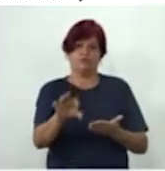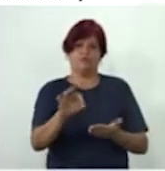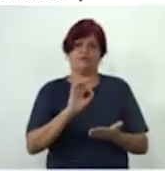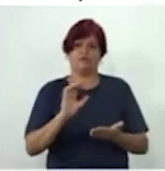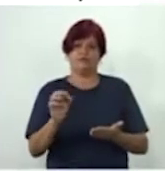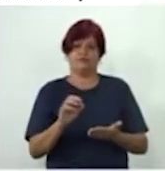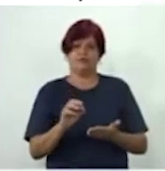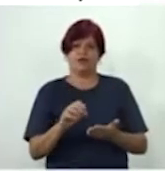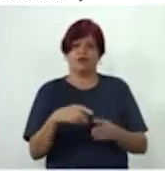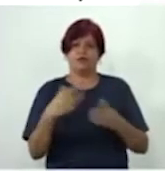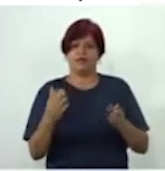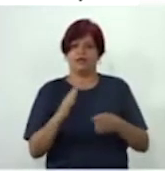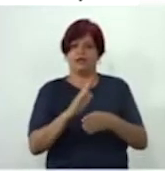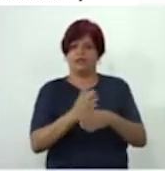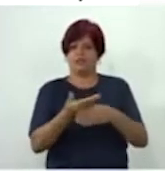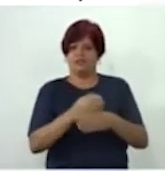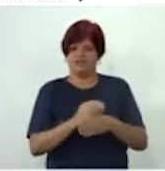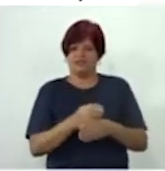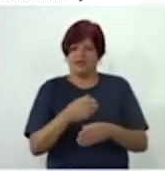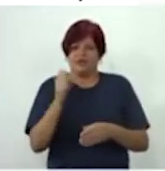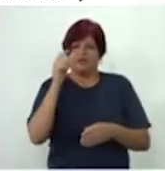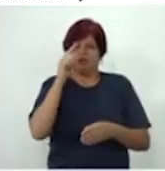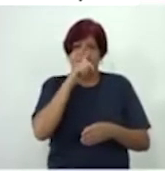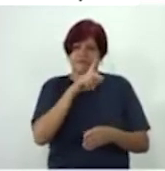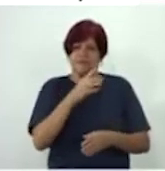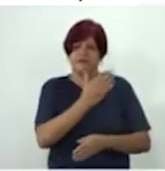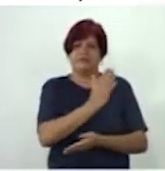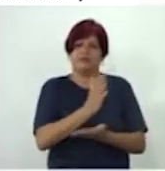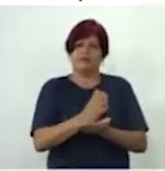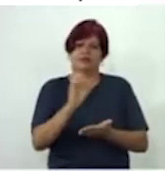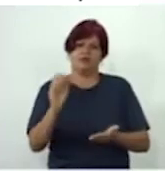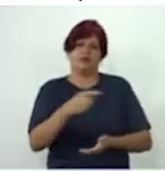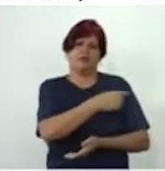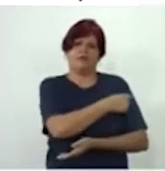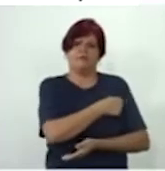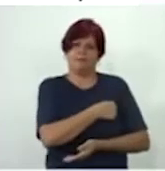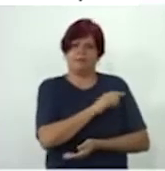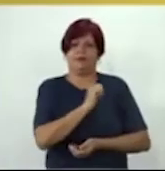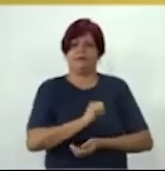fin de la escuela primaria.